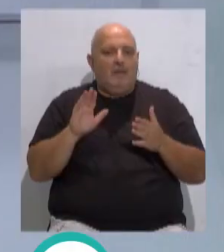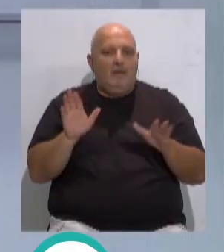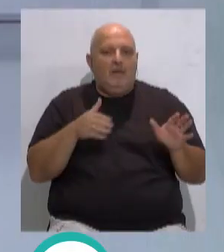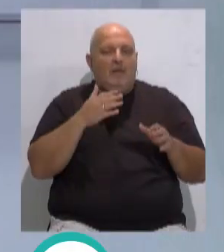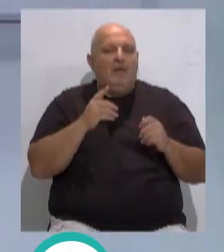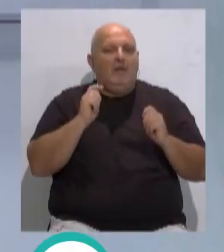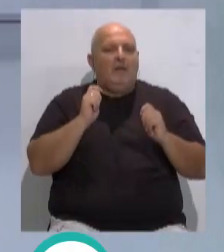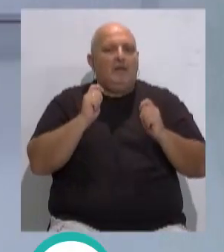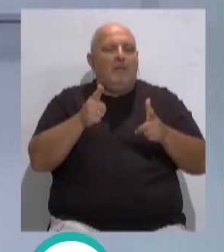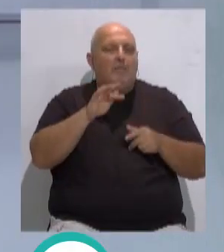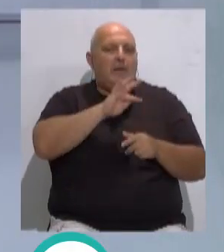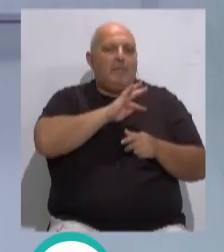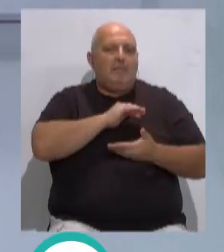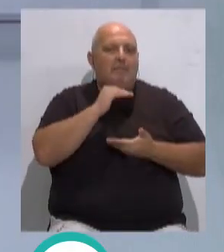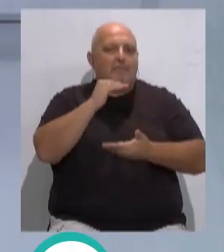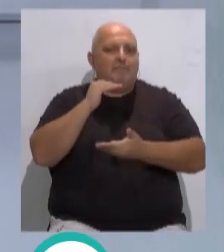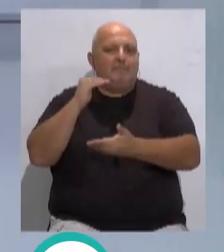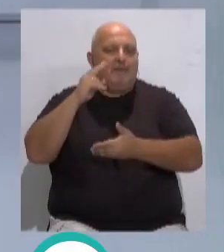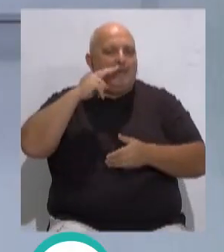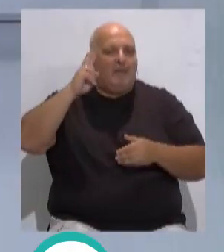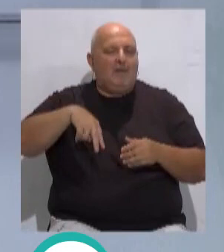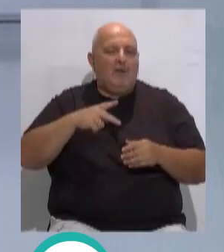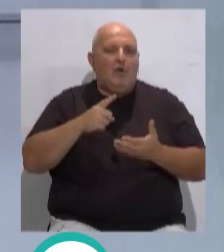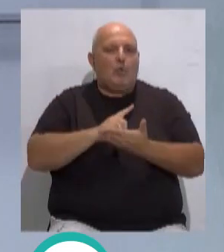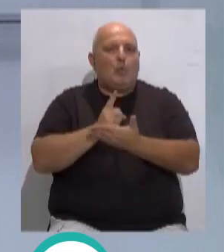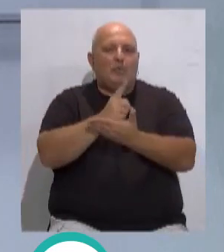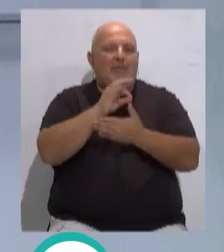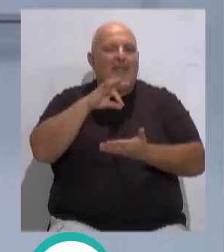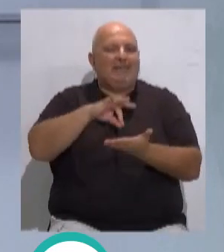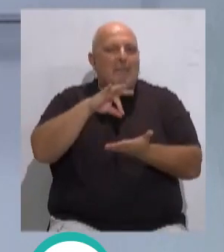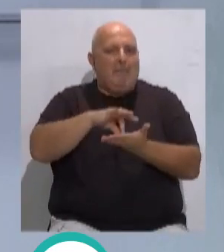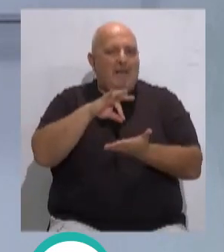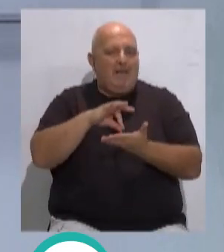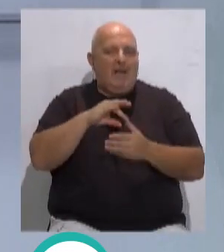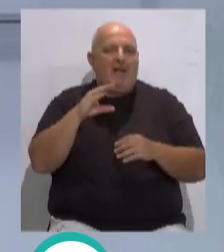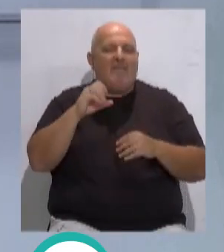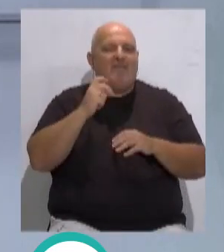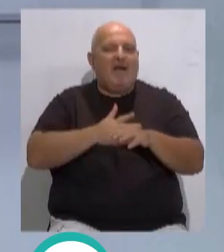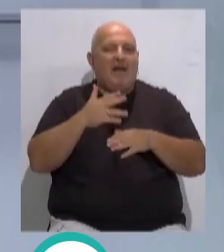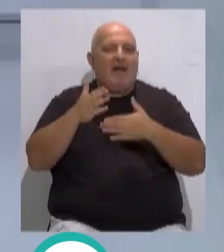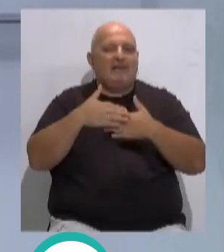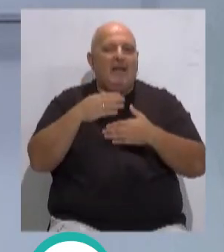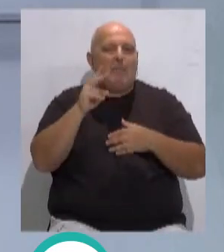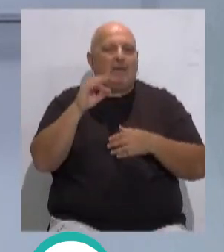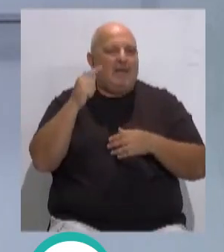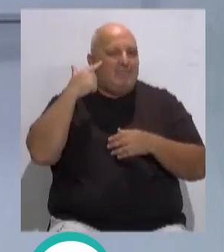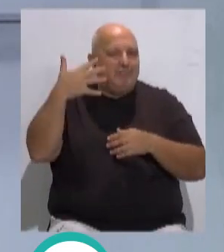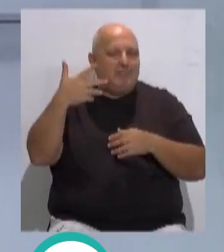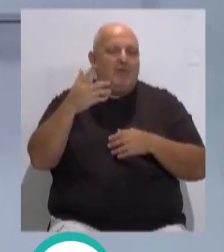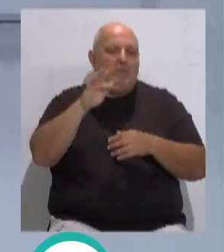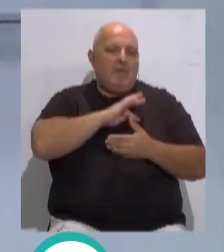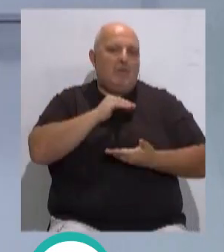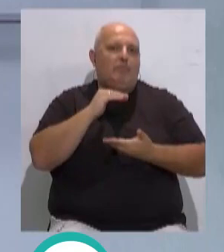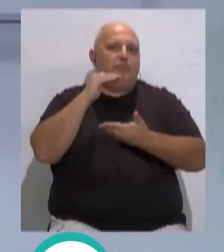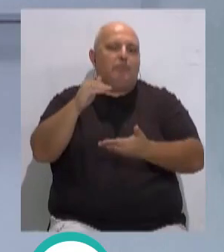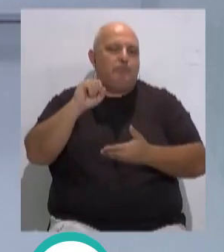Y entregados los premios y reconocimientos de la Ruta del Tapeo. El Va a la Casa Puerta hace doblete con el premio del